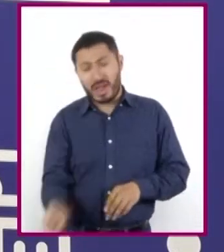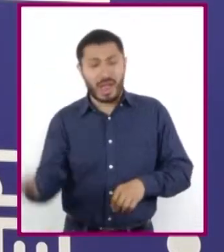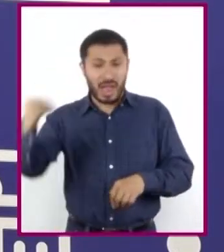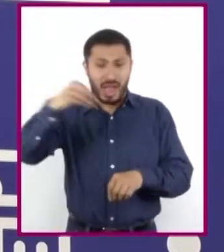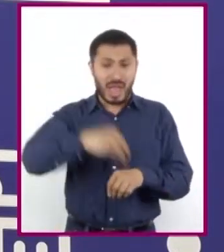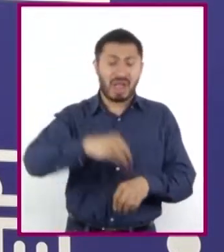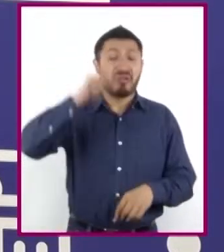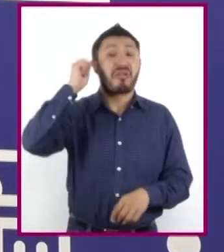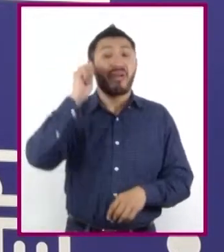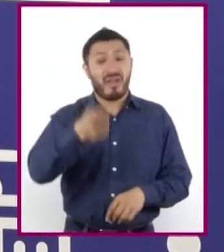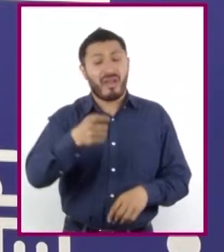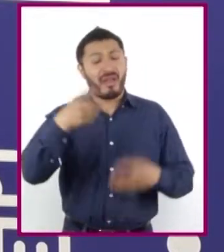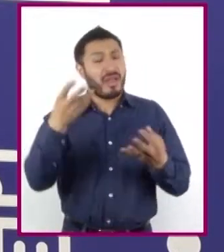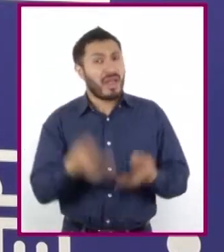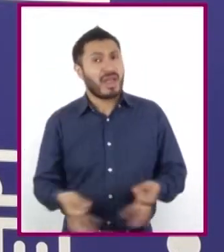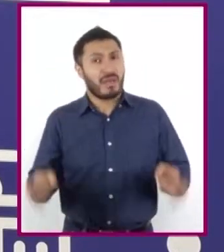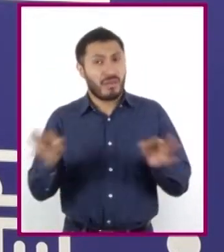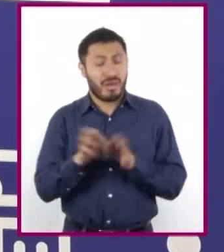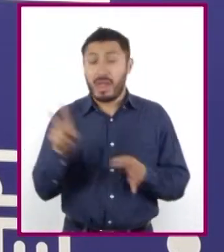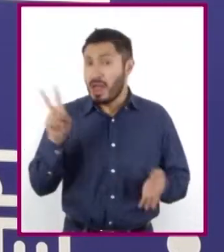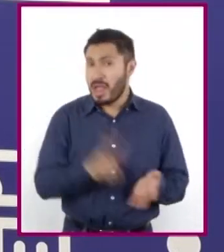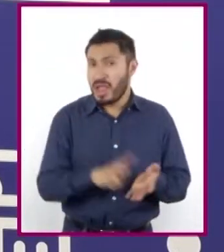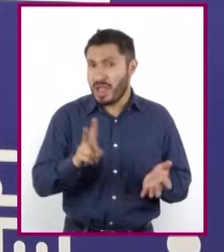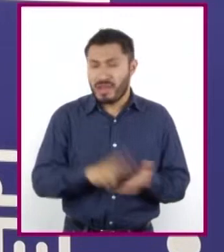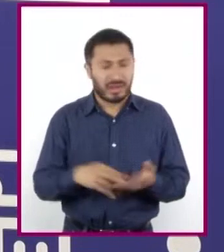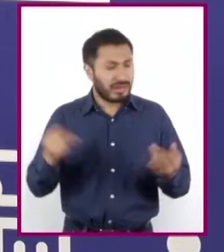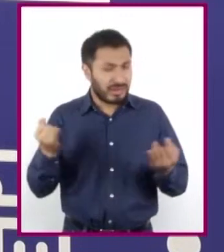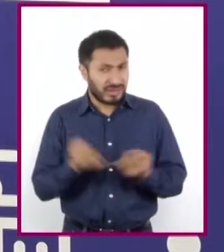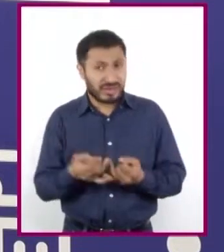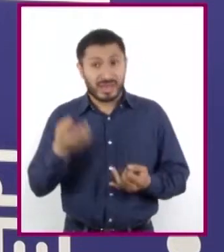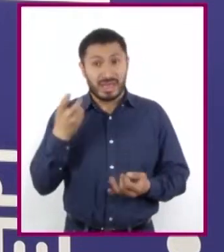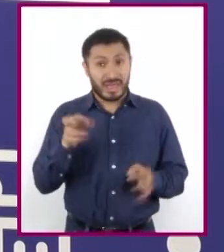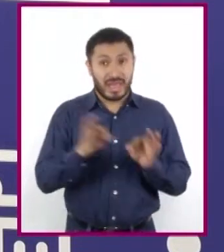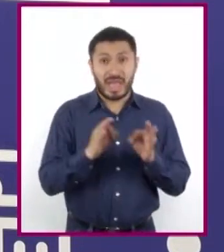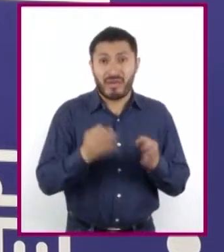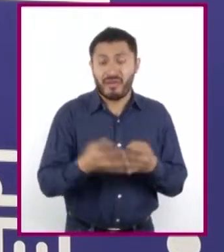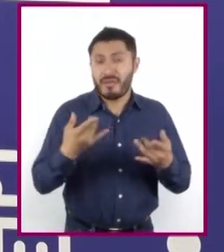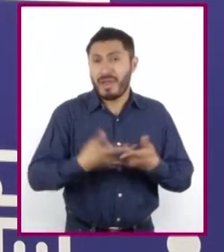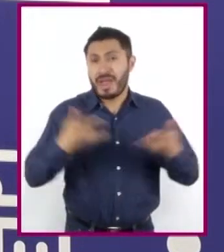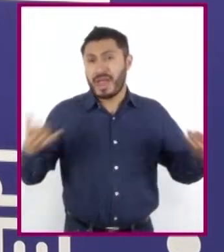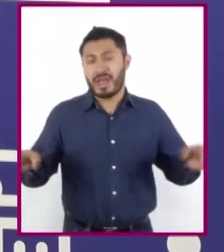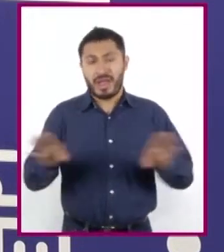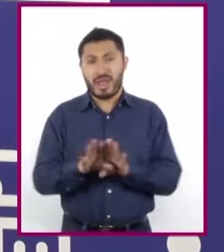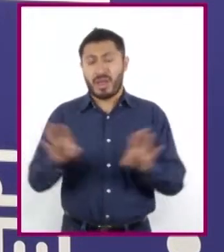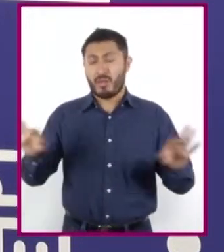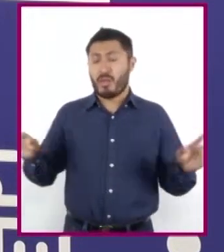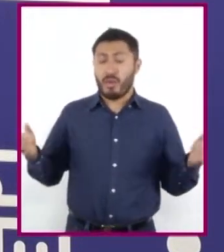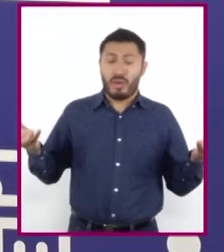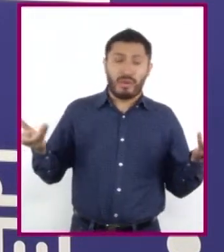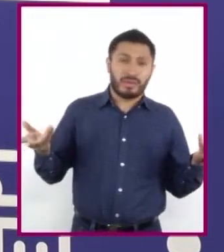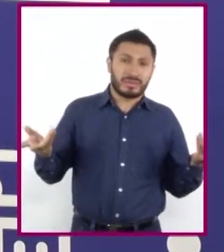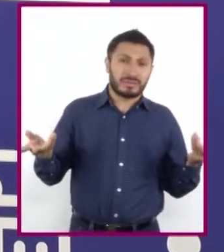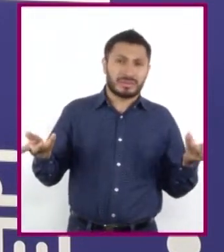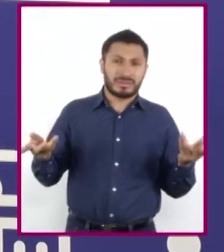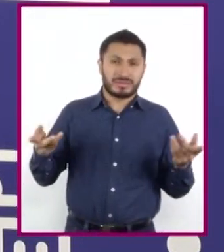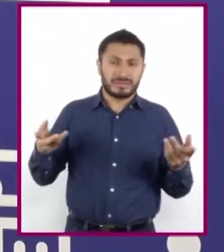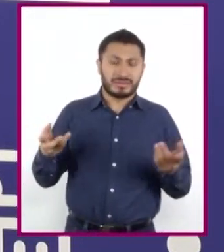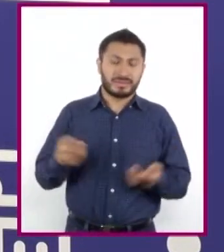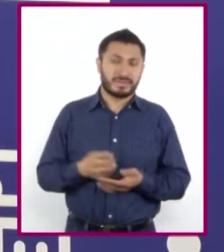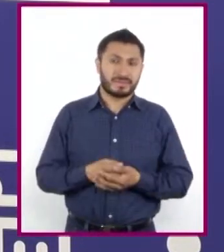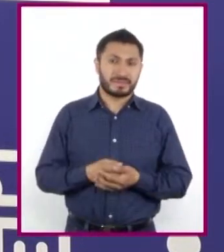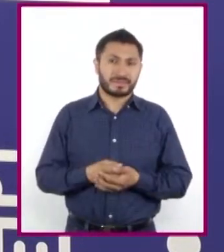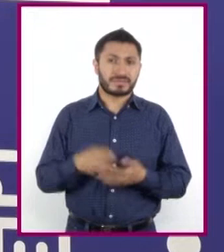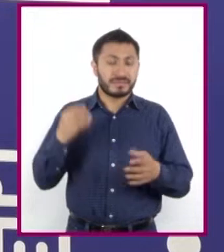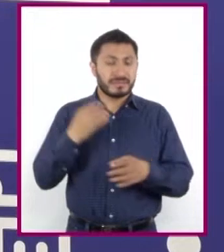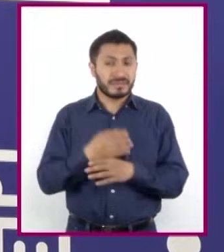propia y un valor duradero. De este modo, la historia viene a ser el instrumento por medio del cual los